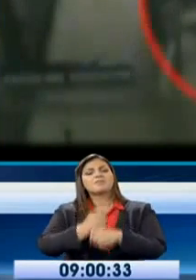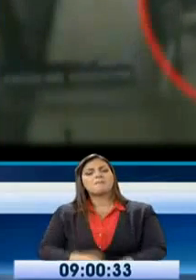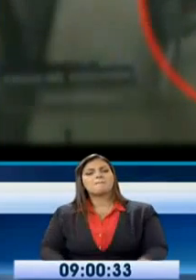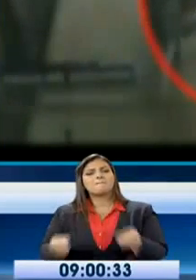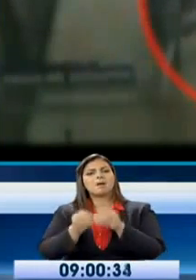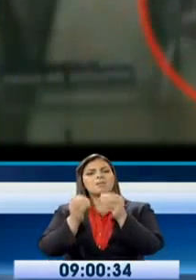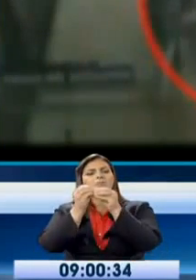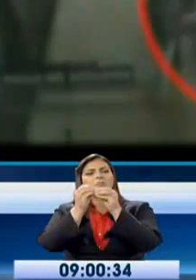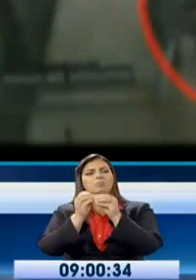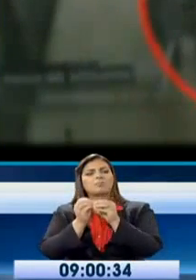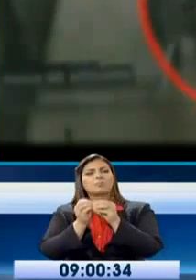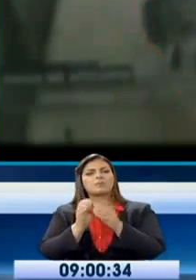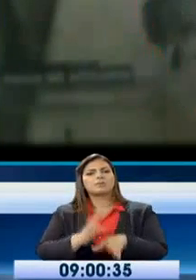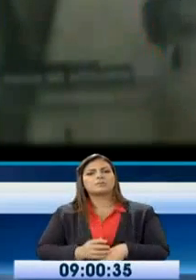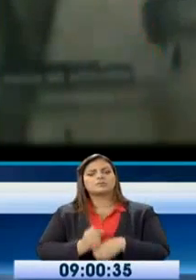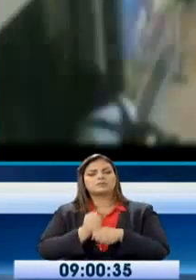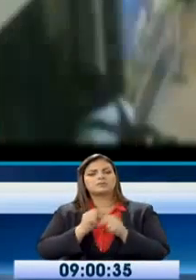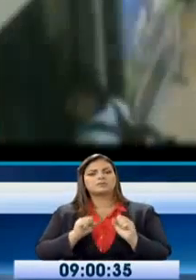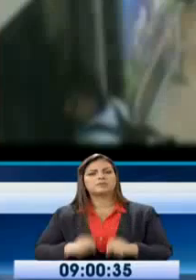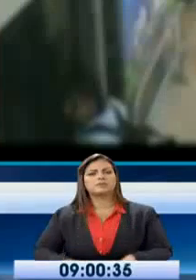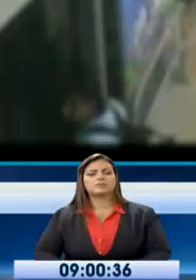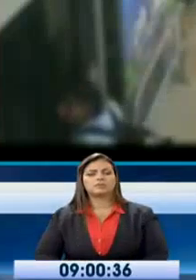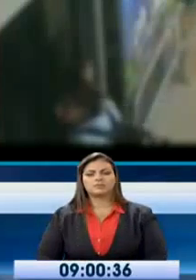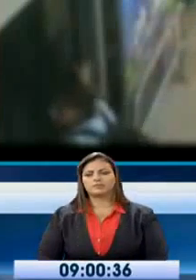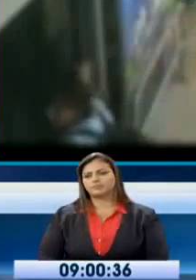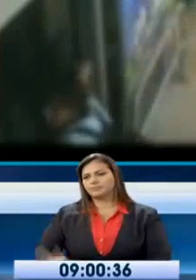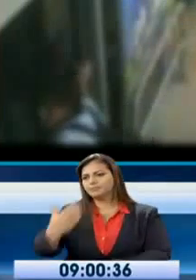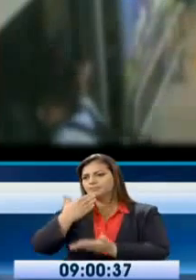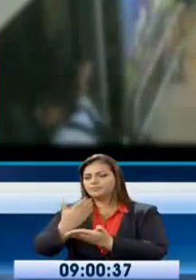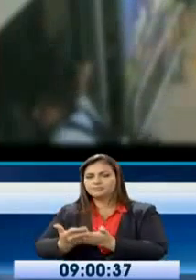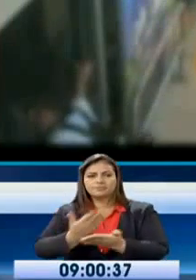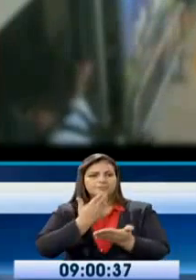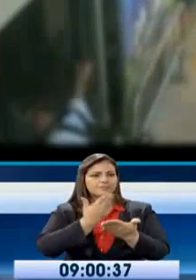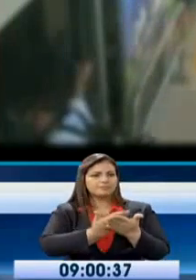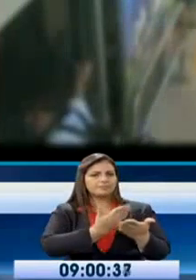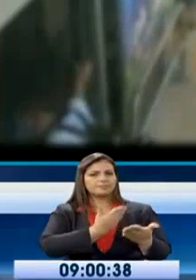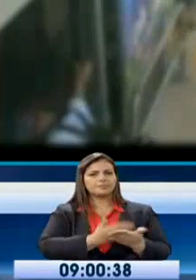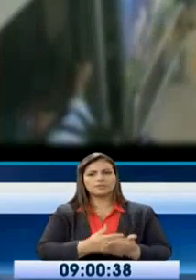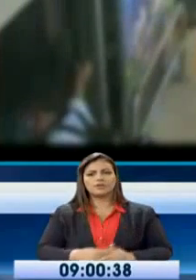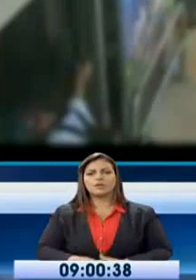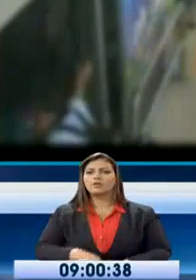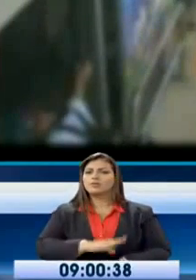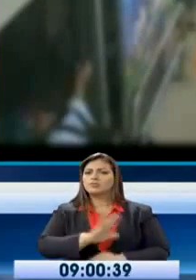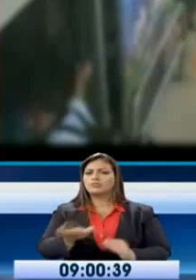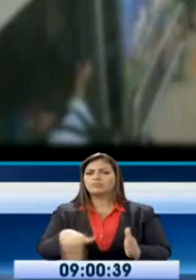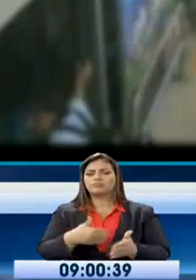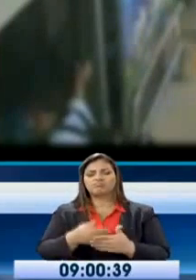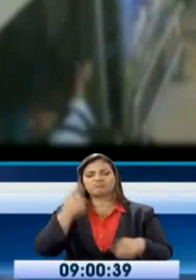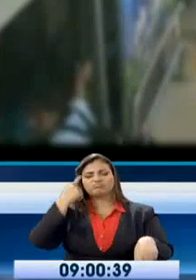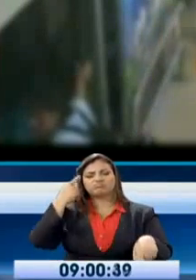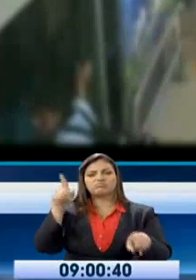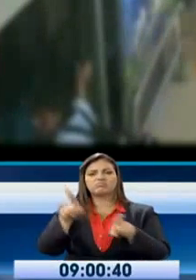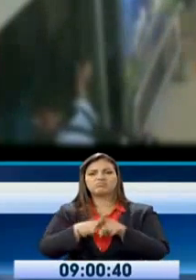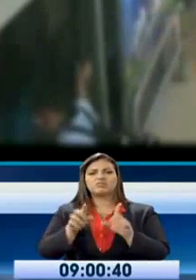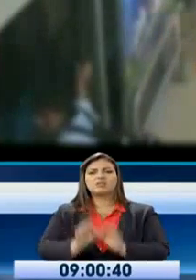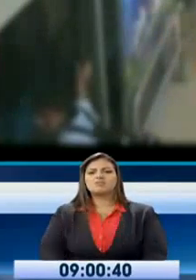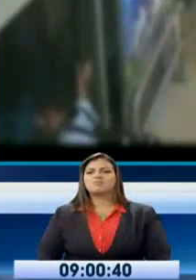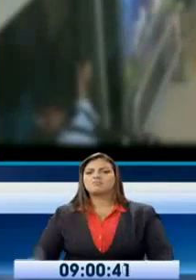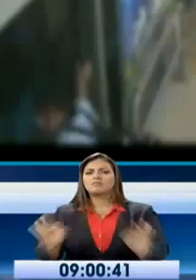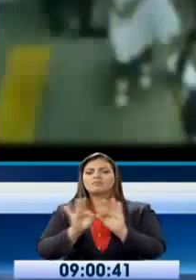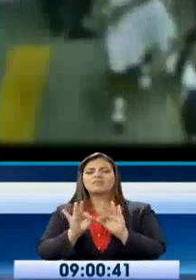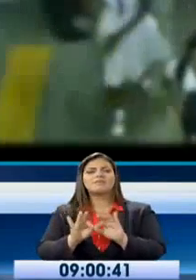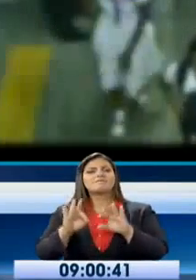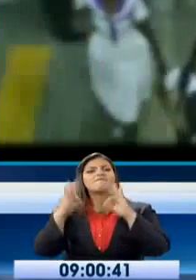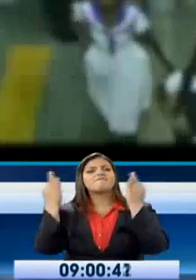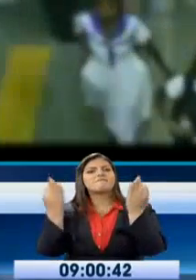desde el hogar. Por supuesto, muchas gracias. Bueno, todos coinciden en eso. La educación empieza en el hogar y que